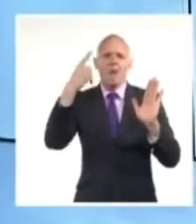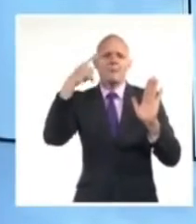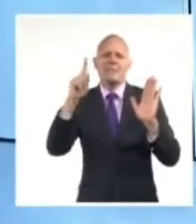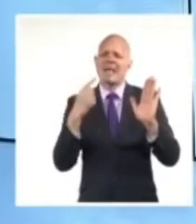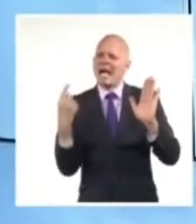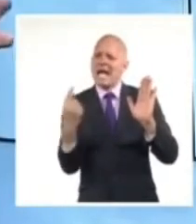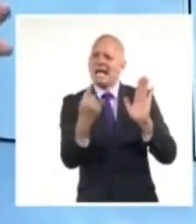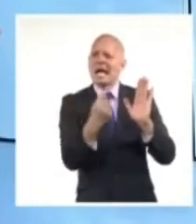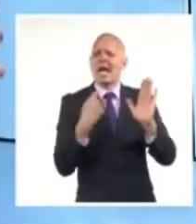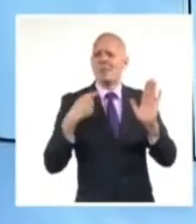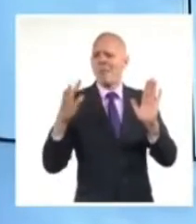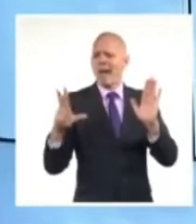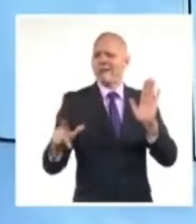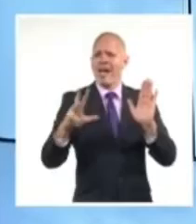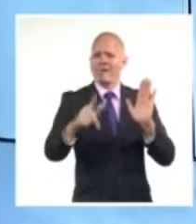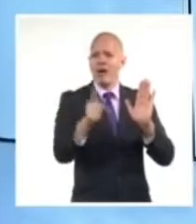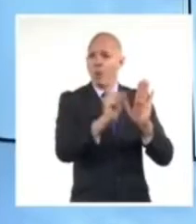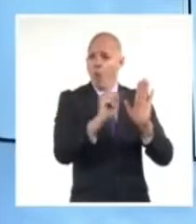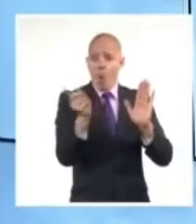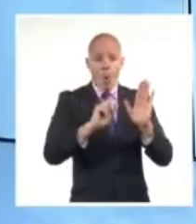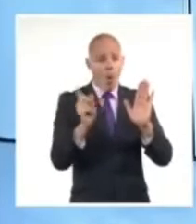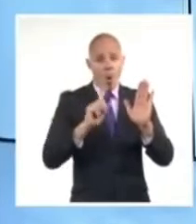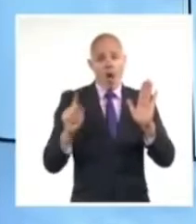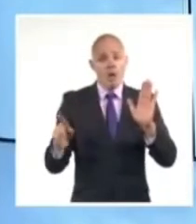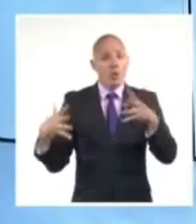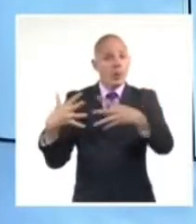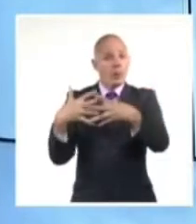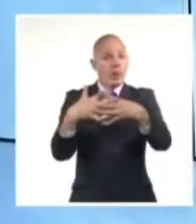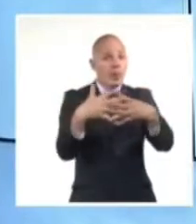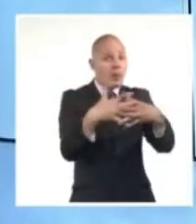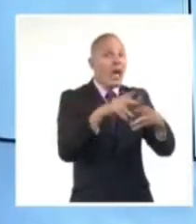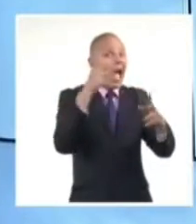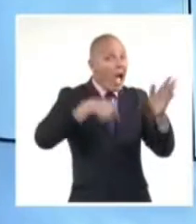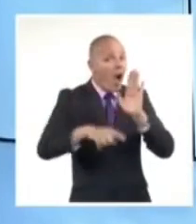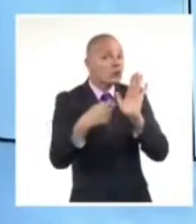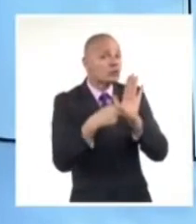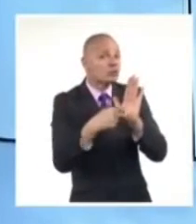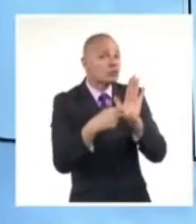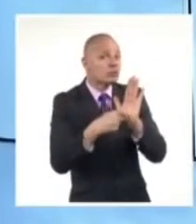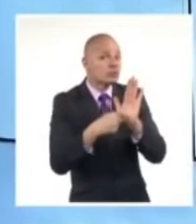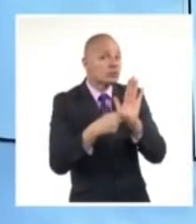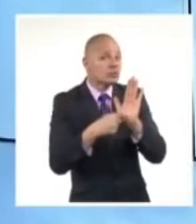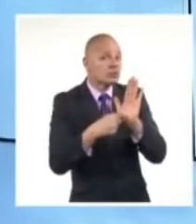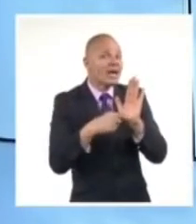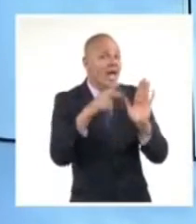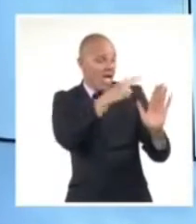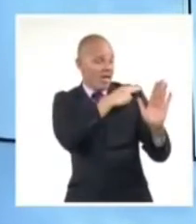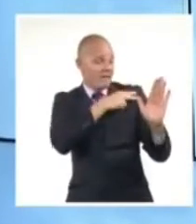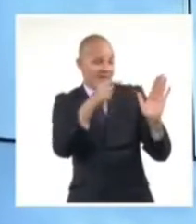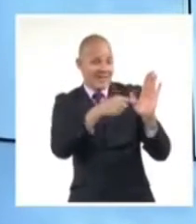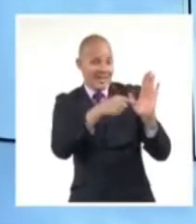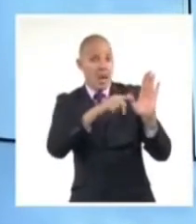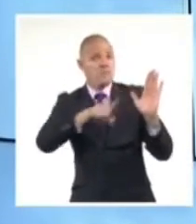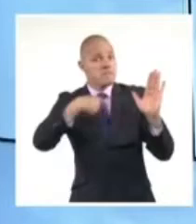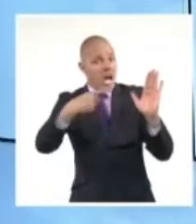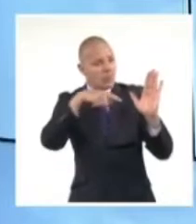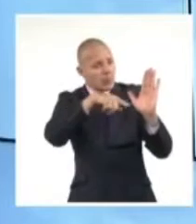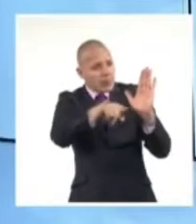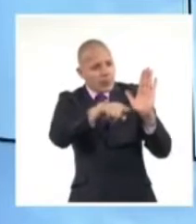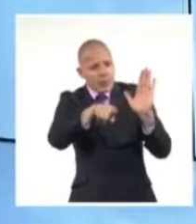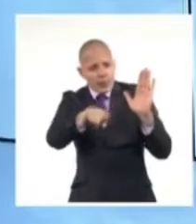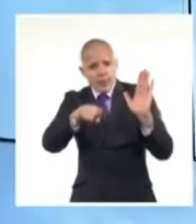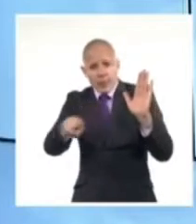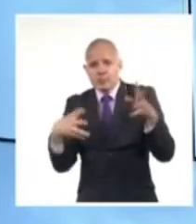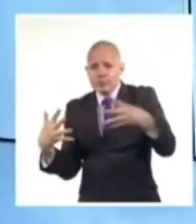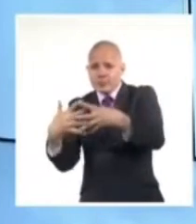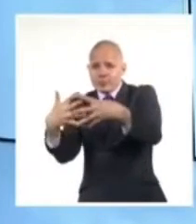en relación con las normas ya aprobadas y las que están por aprobarse. En este sentido, a esta norma en especial hubo una contribución no solo de